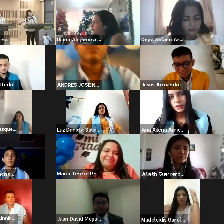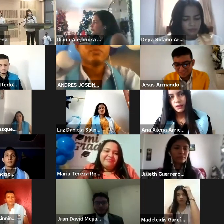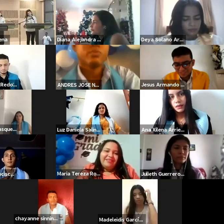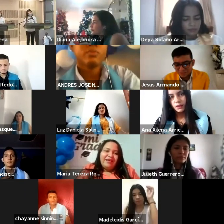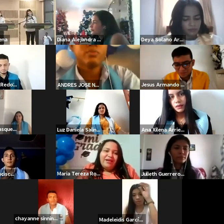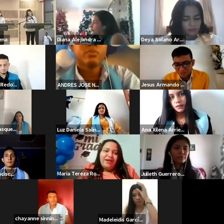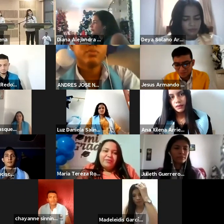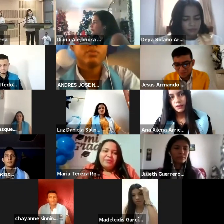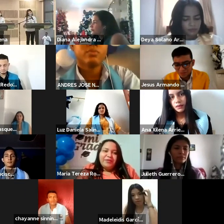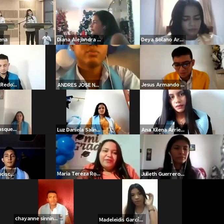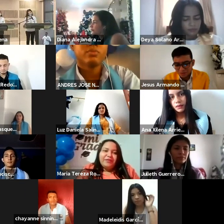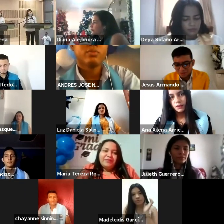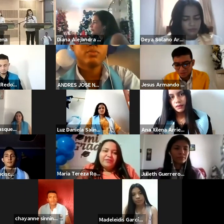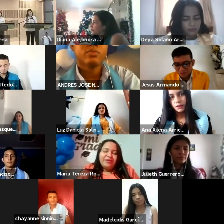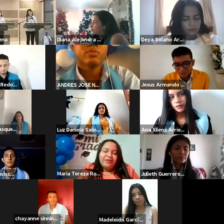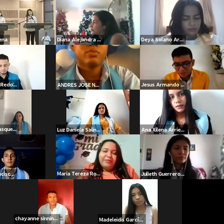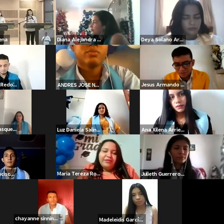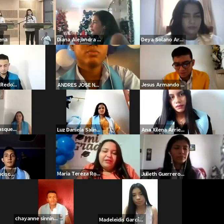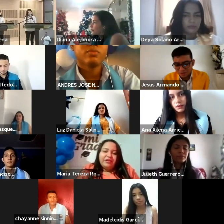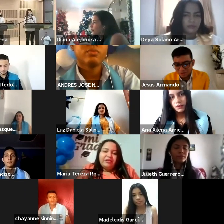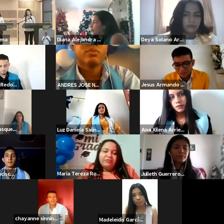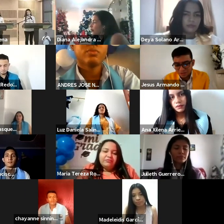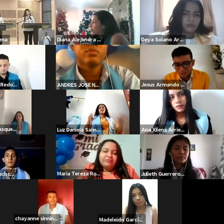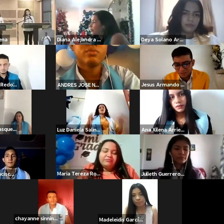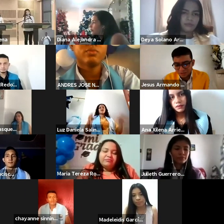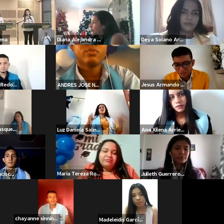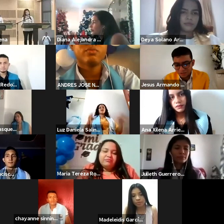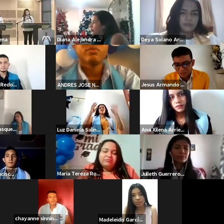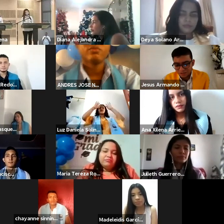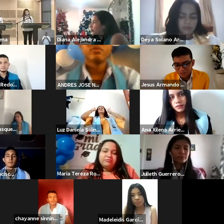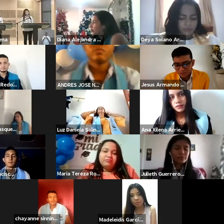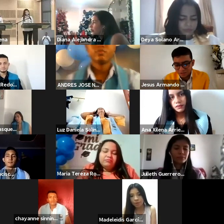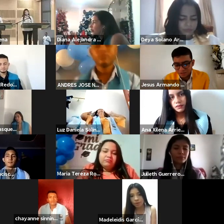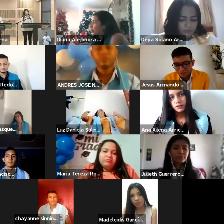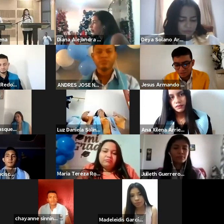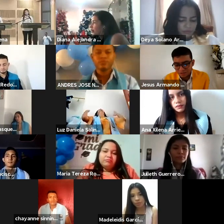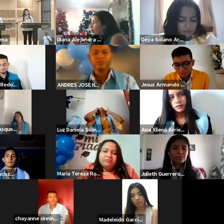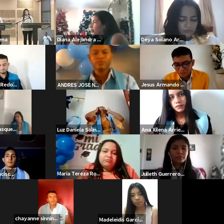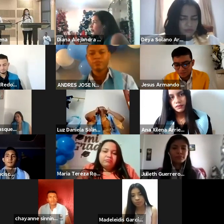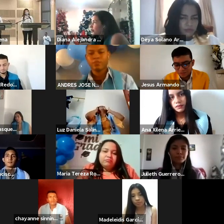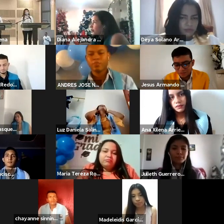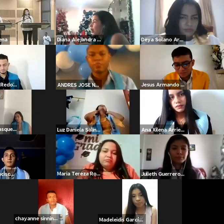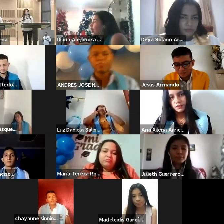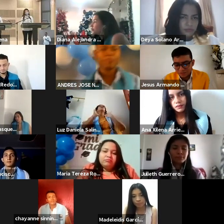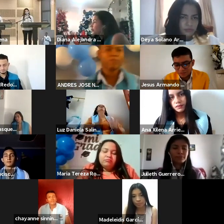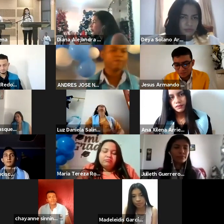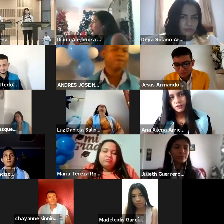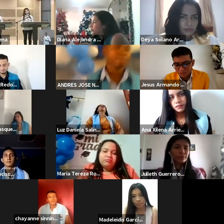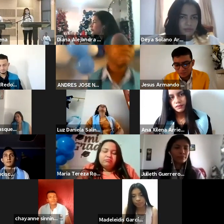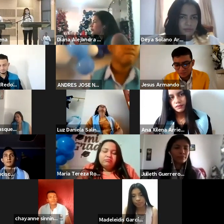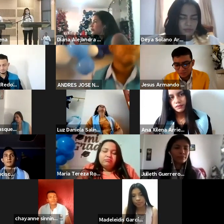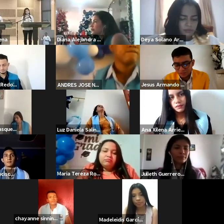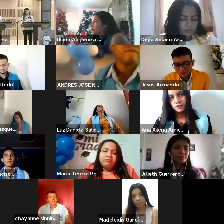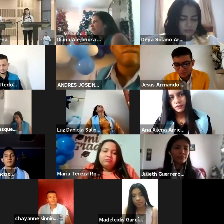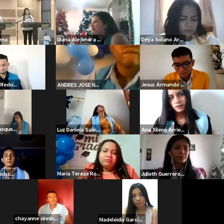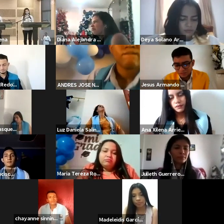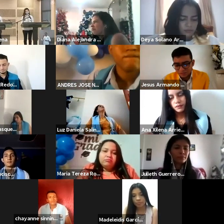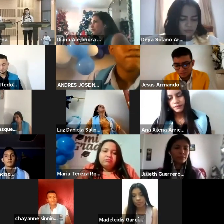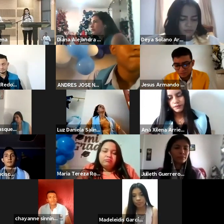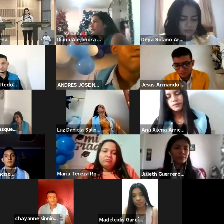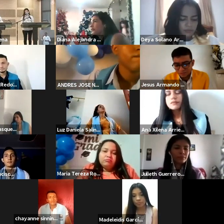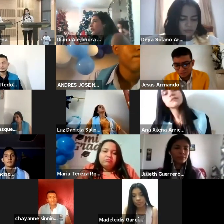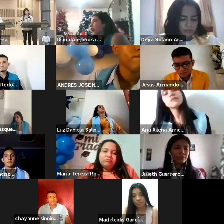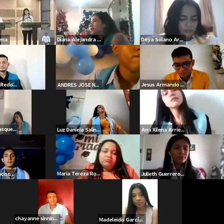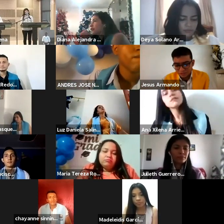425 puntos y menor a 450. Se hará acreedor al diploma honorífico cum laude. Al finalizar su carrera obtiene un